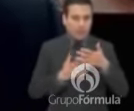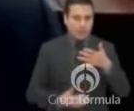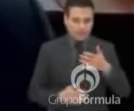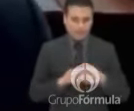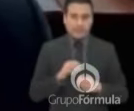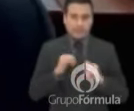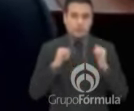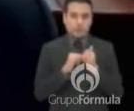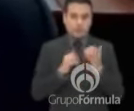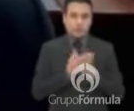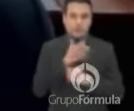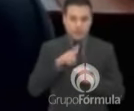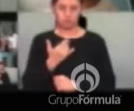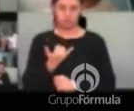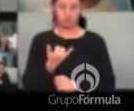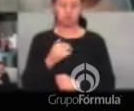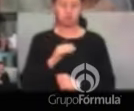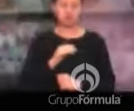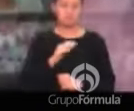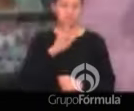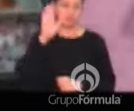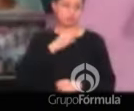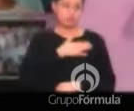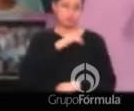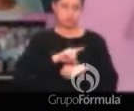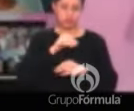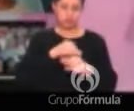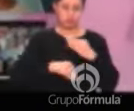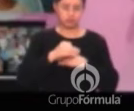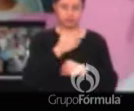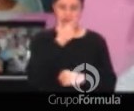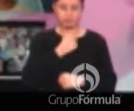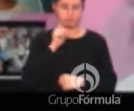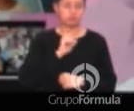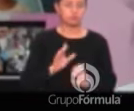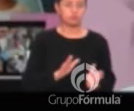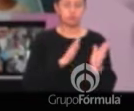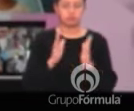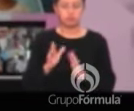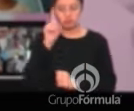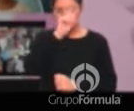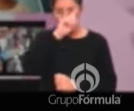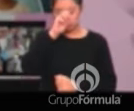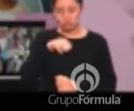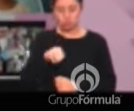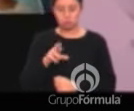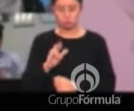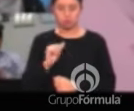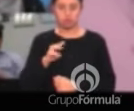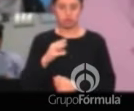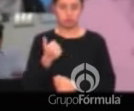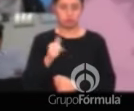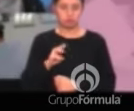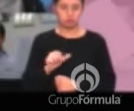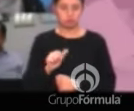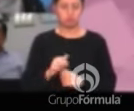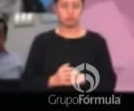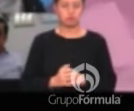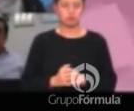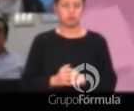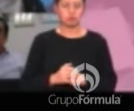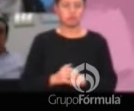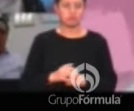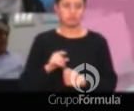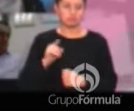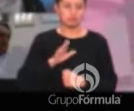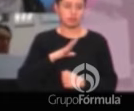con todo esto que hemos visto en los últimos días en esta escalada de el gobierno, el INE, el presidente, y de cómo estás